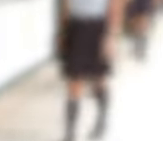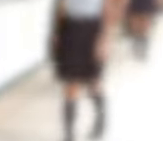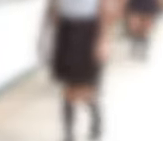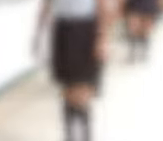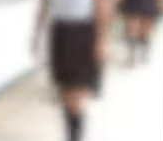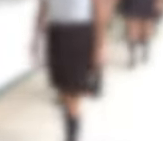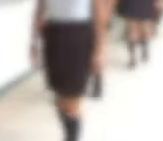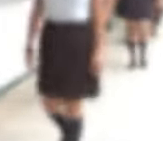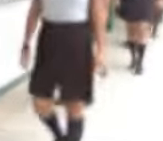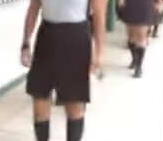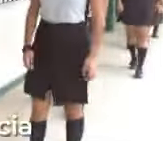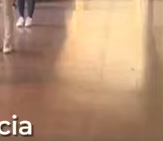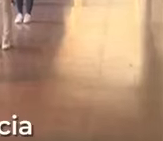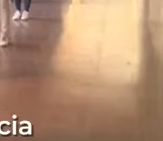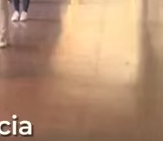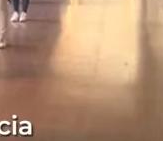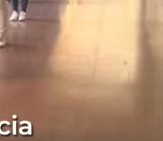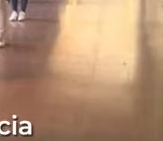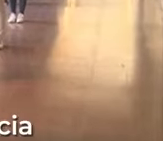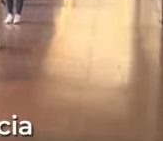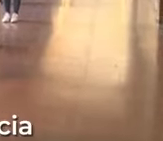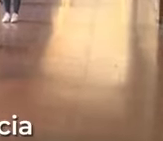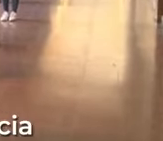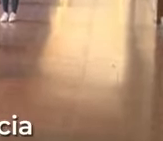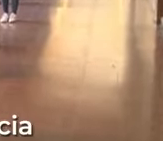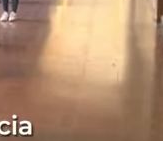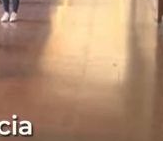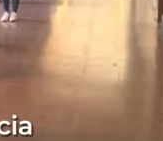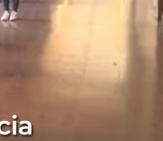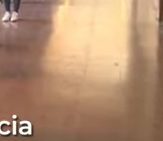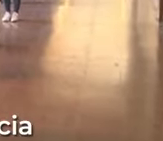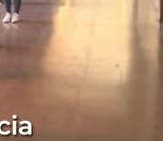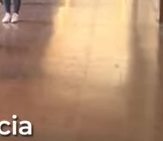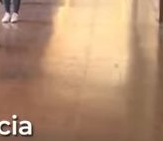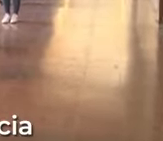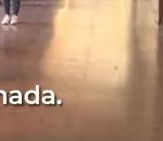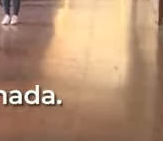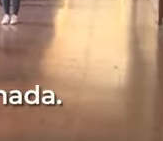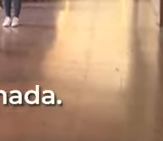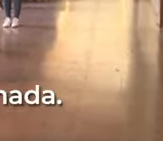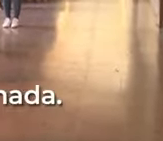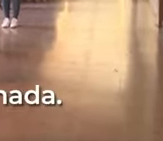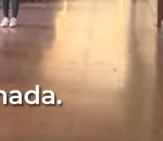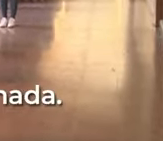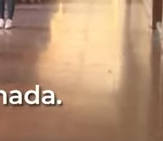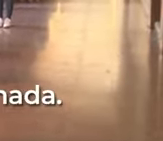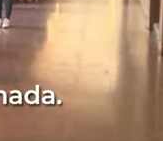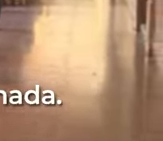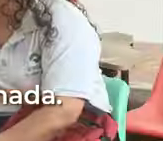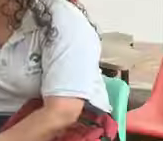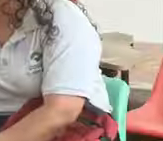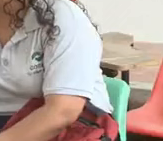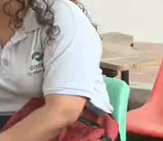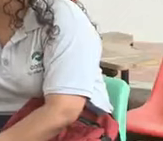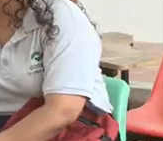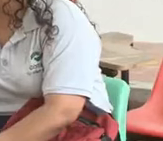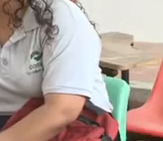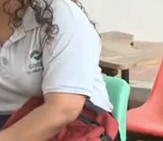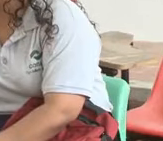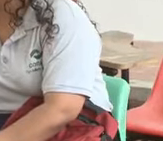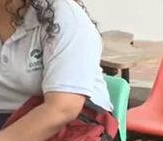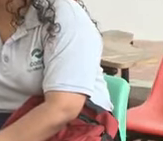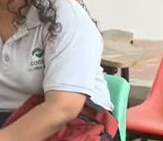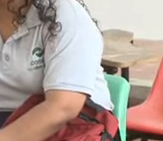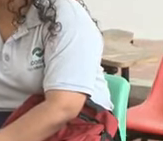Sana distancia. Para cuidarnos juntos, mantengamos sana distancia y acudamos de forma escalonada. Los lunes